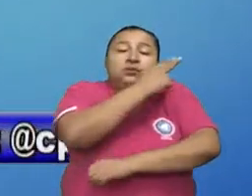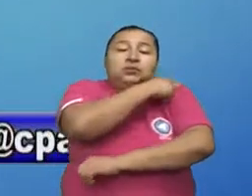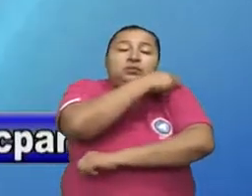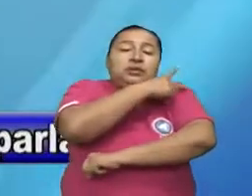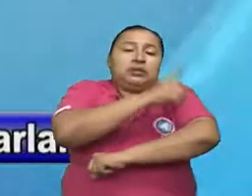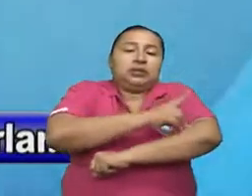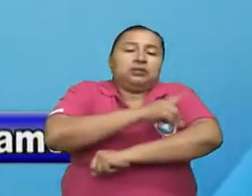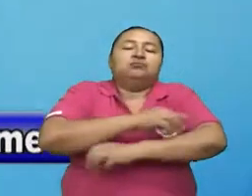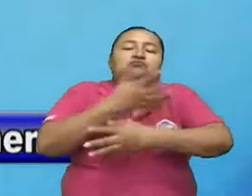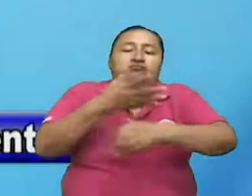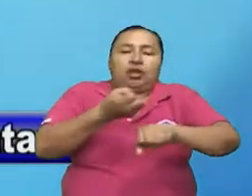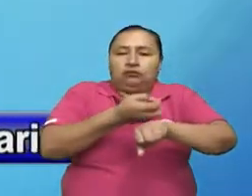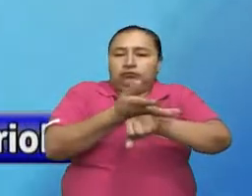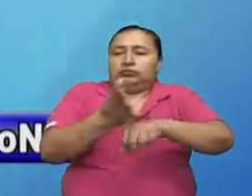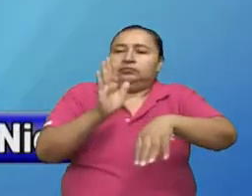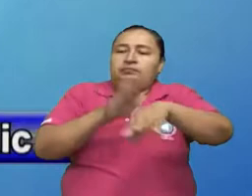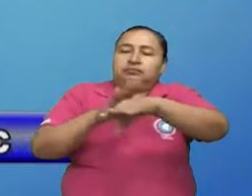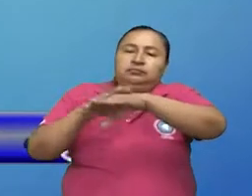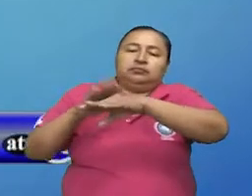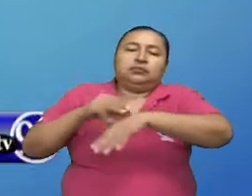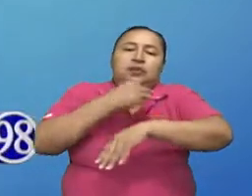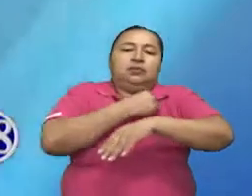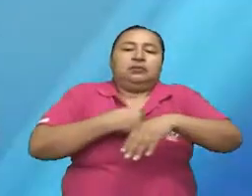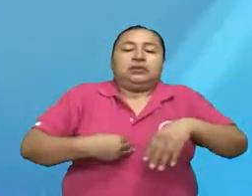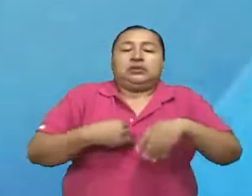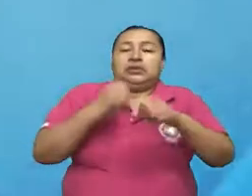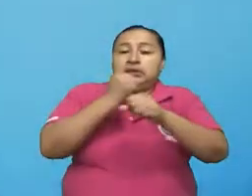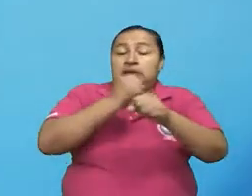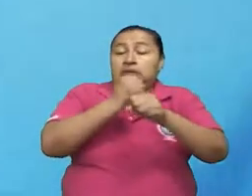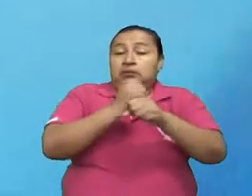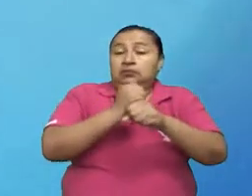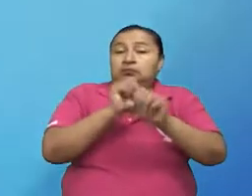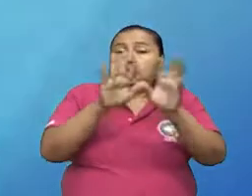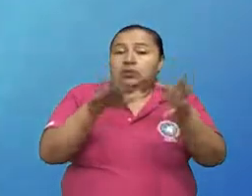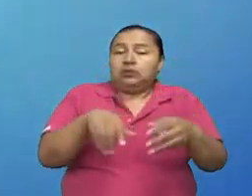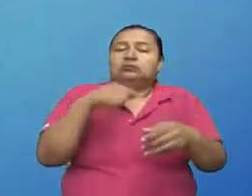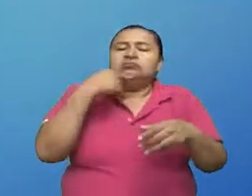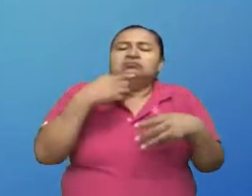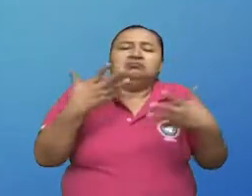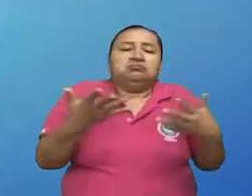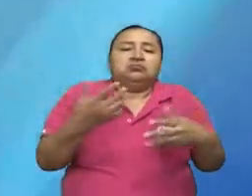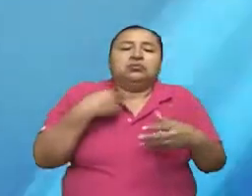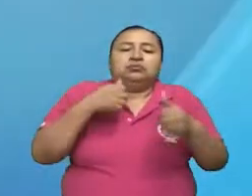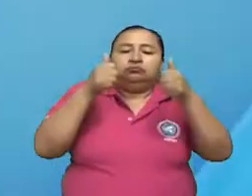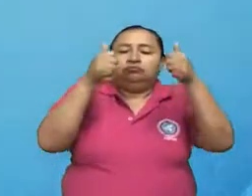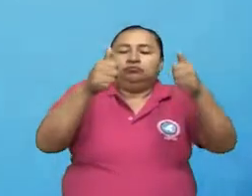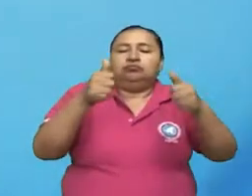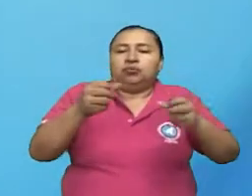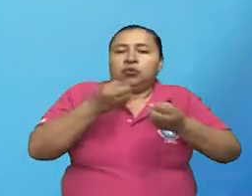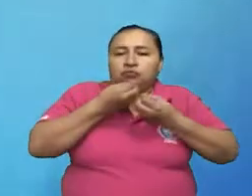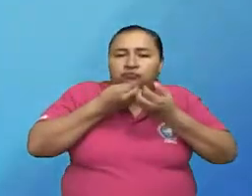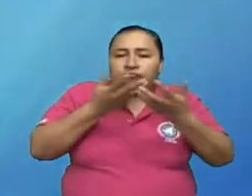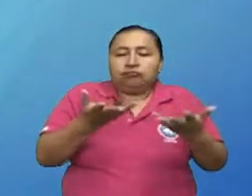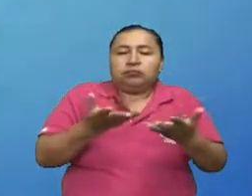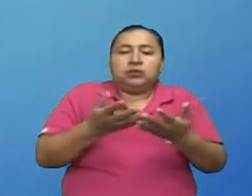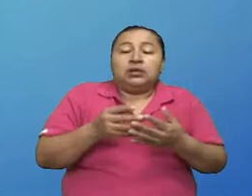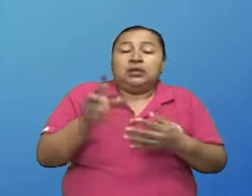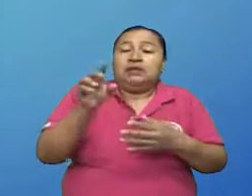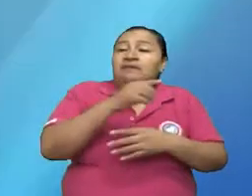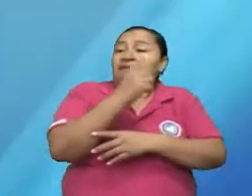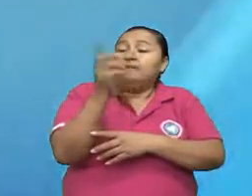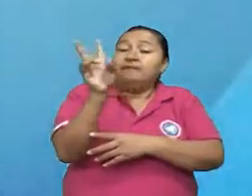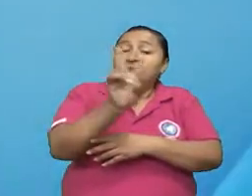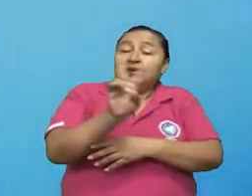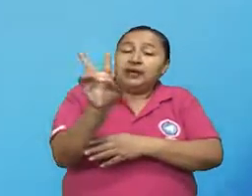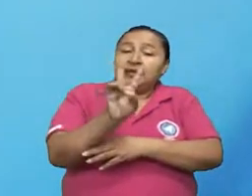Daniel ha orientado a la ministra del Trabajo a comunicar que el día